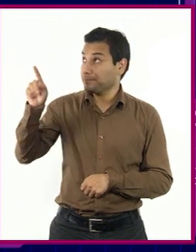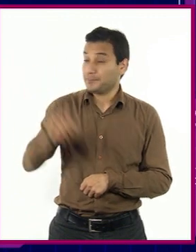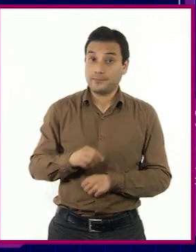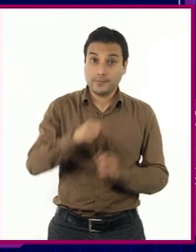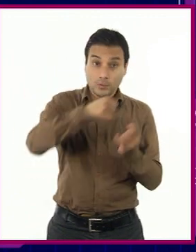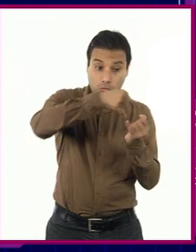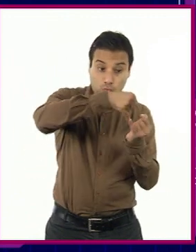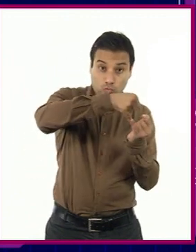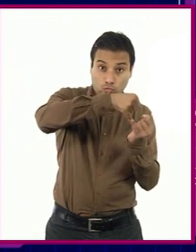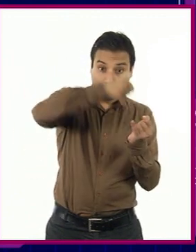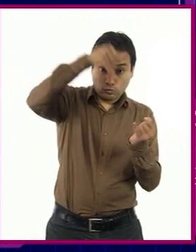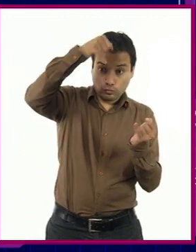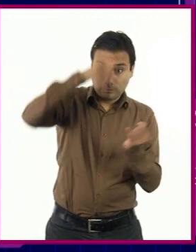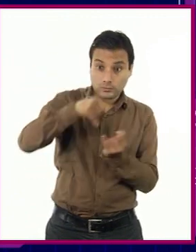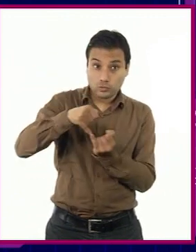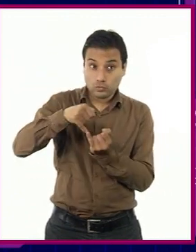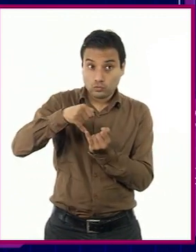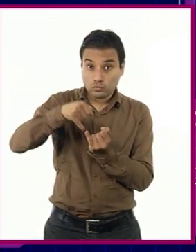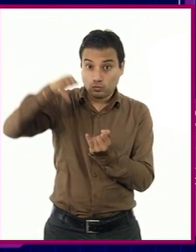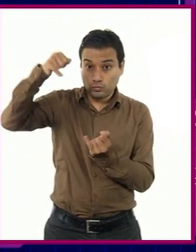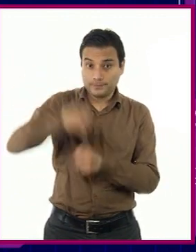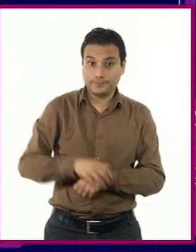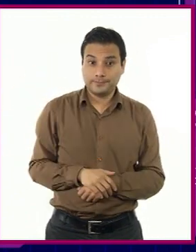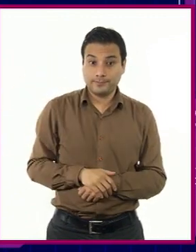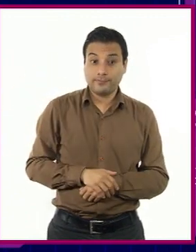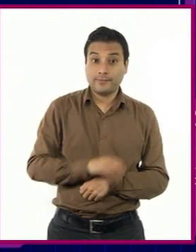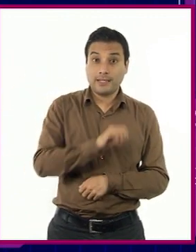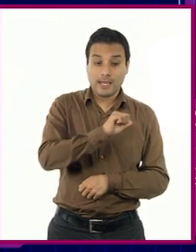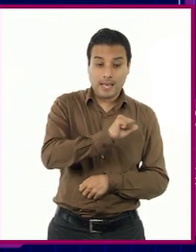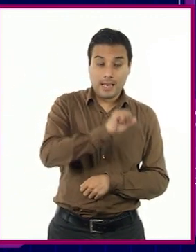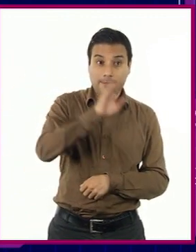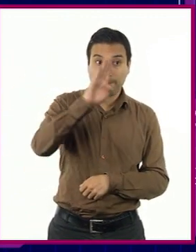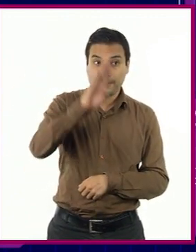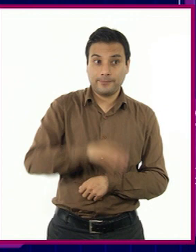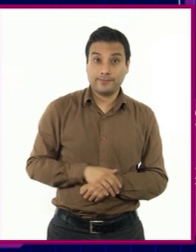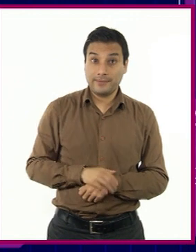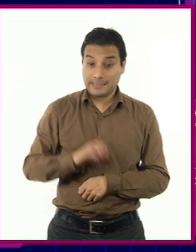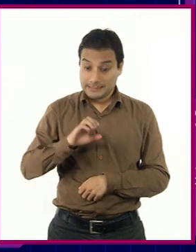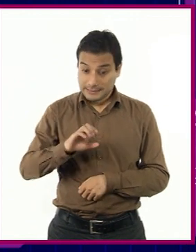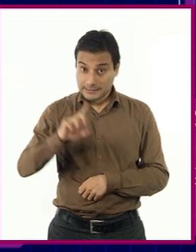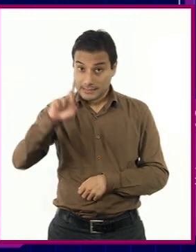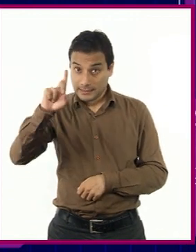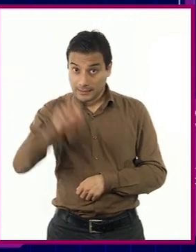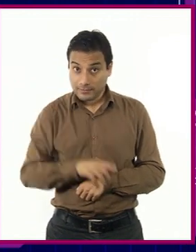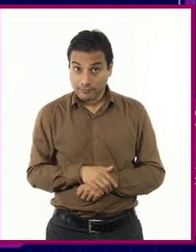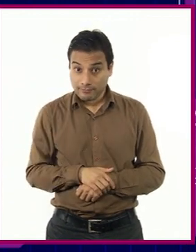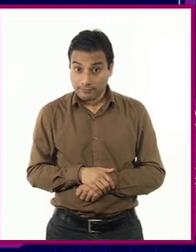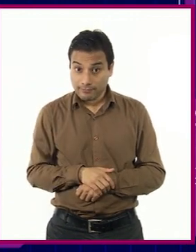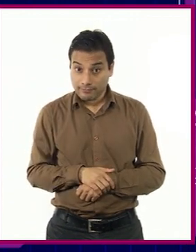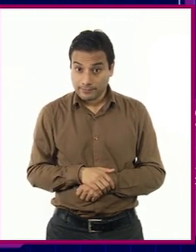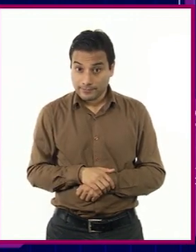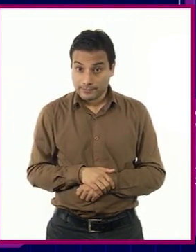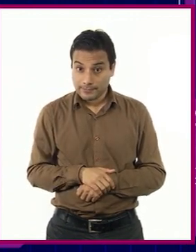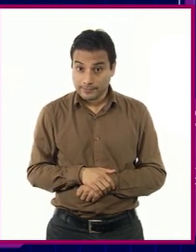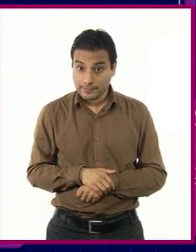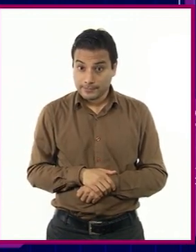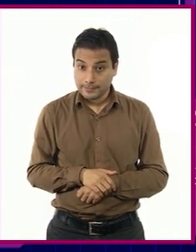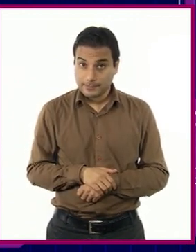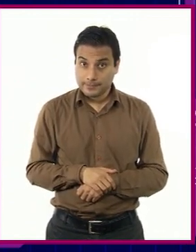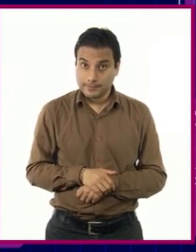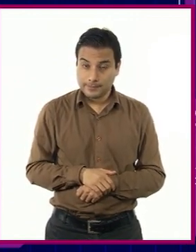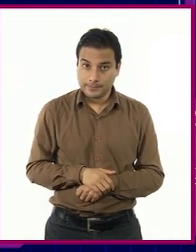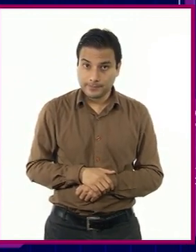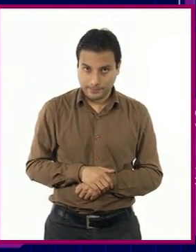en este caso AB y CD, se obtienen dos rectas paralelas y una transversal,